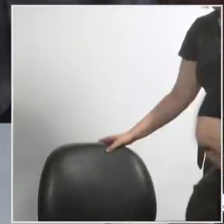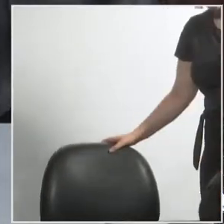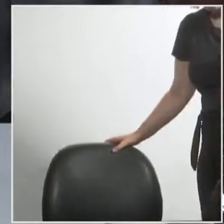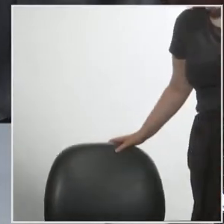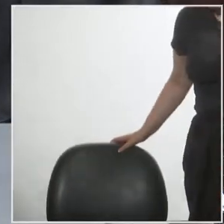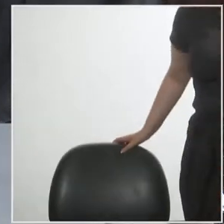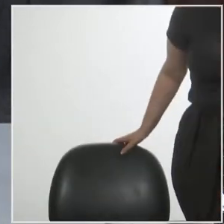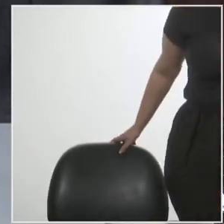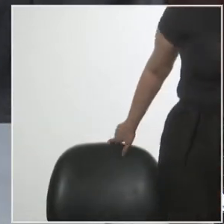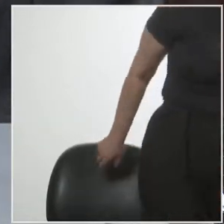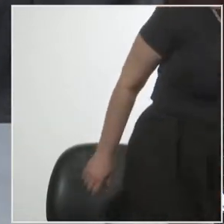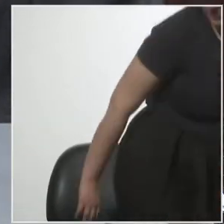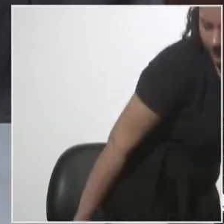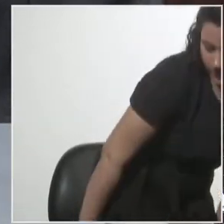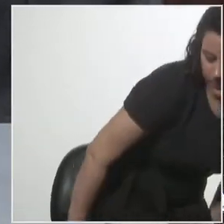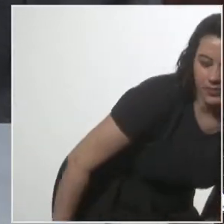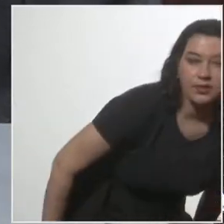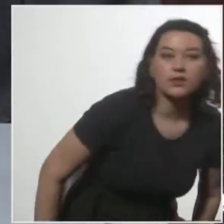Gracias presidenta